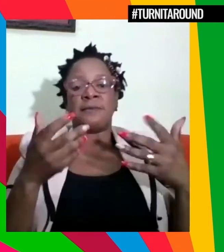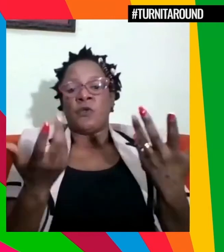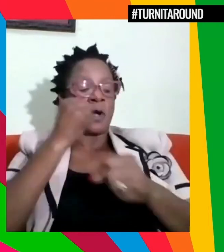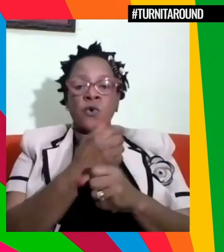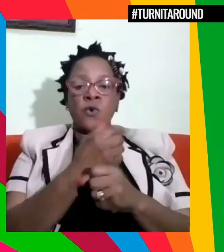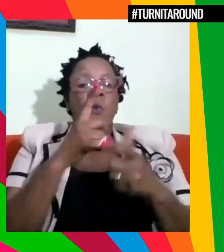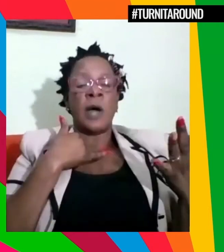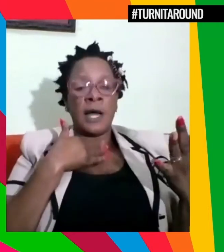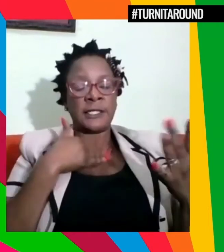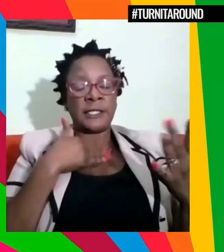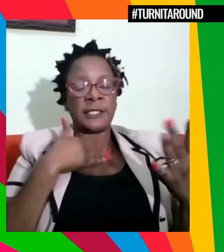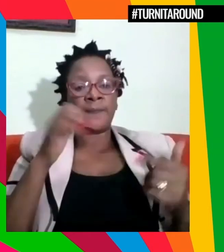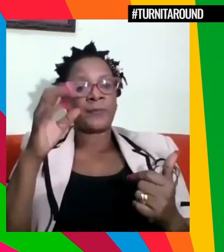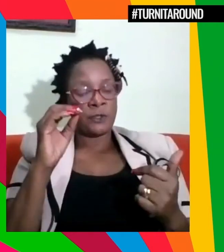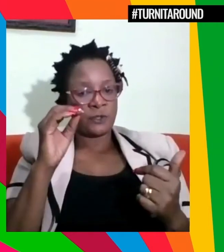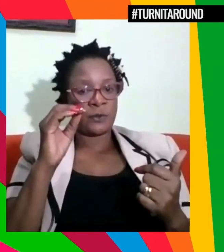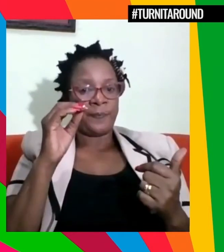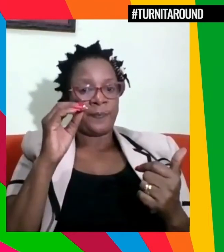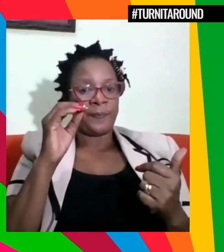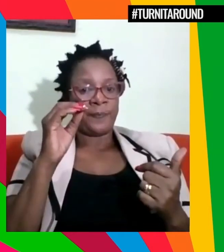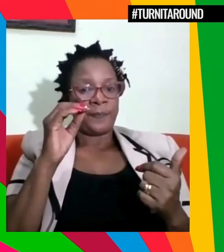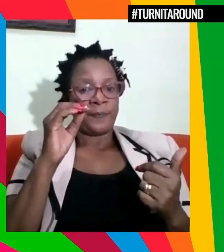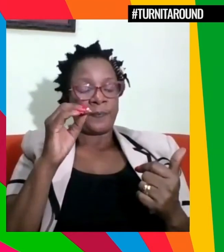Son personas normales. Lo somos.